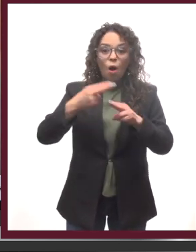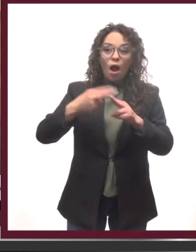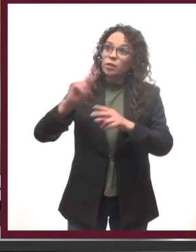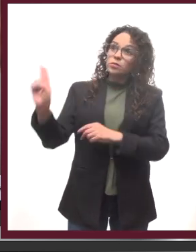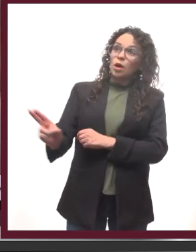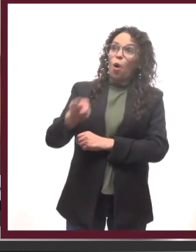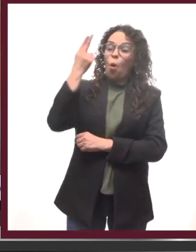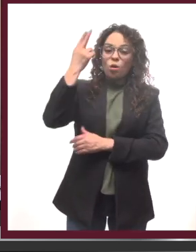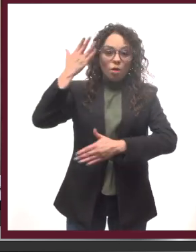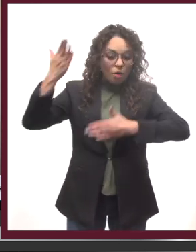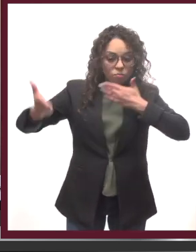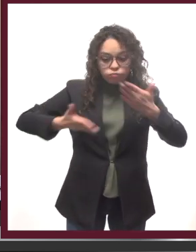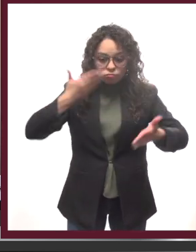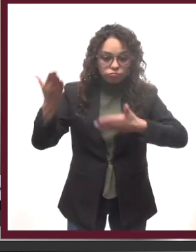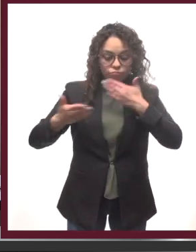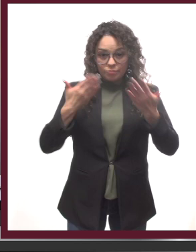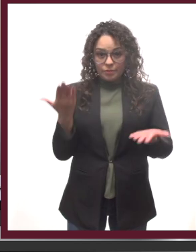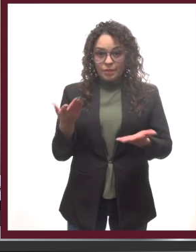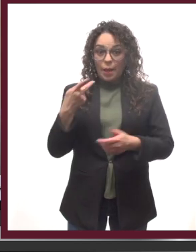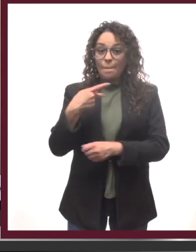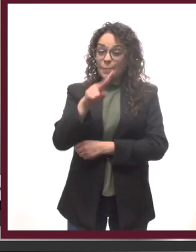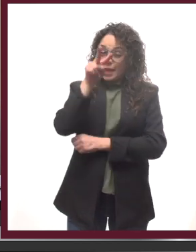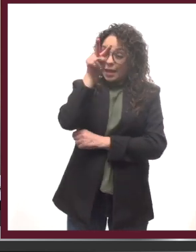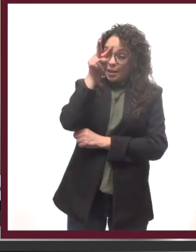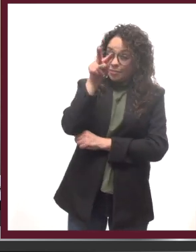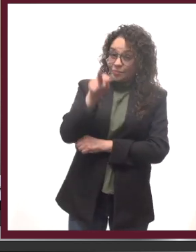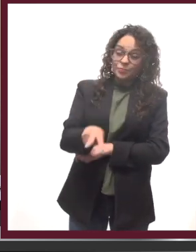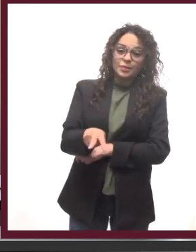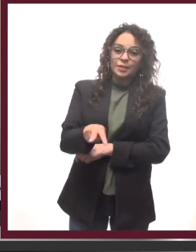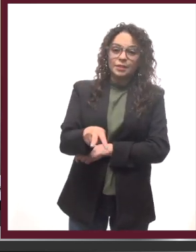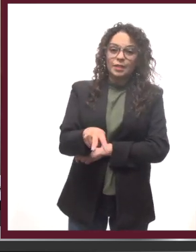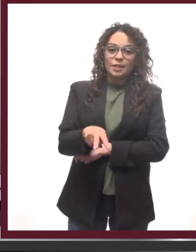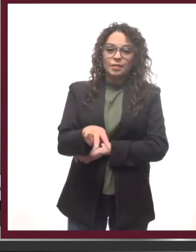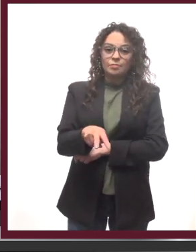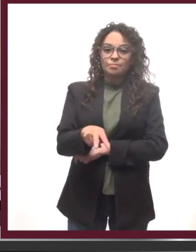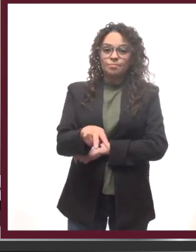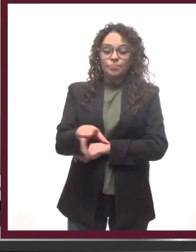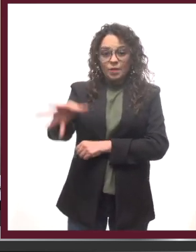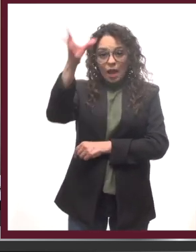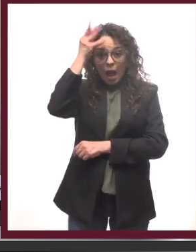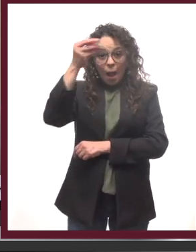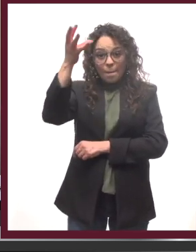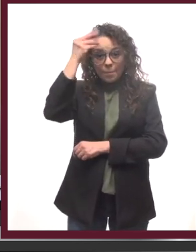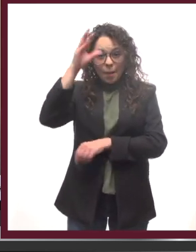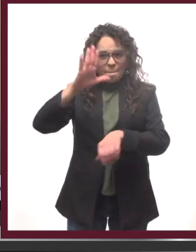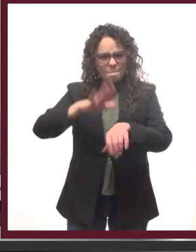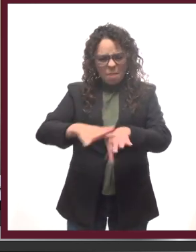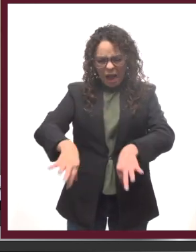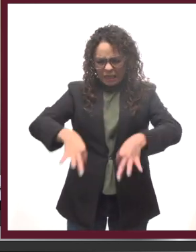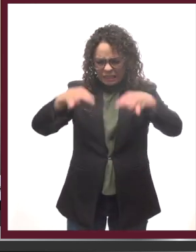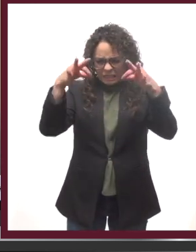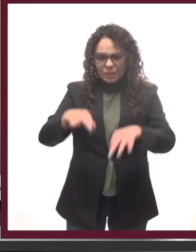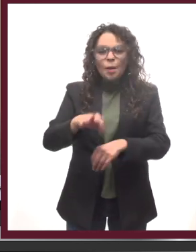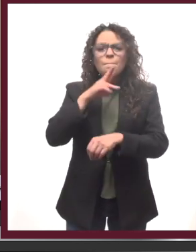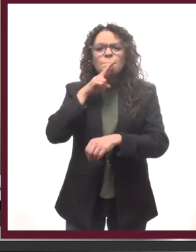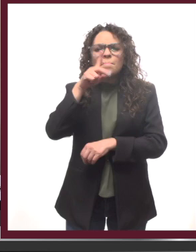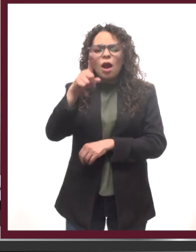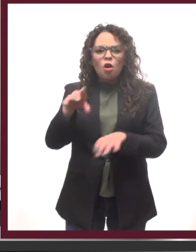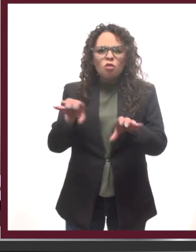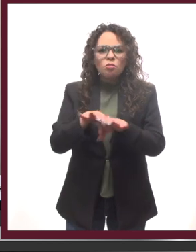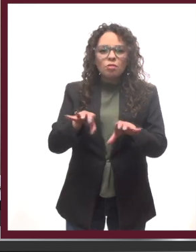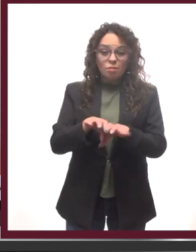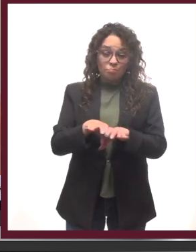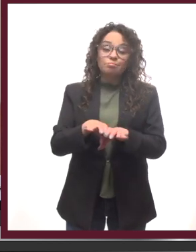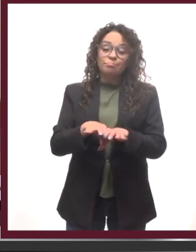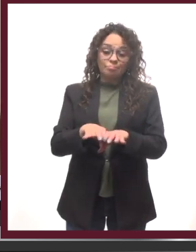cursos o incluso haciendo licenciaturas de esto, pero donde uno realmente termina por aprender es haciendo.